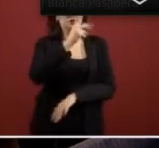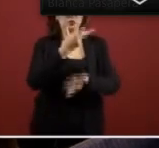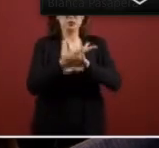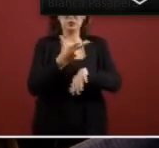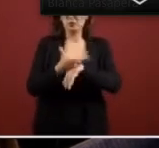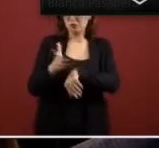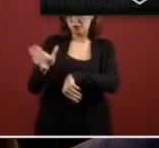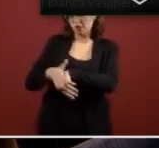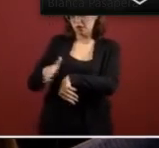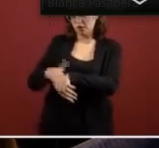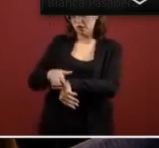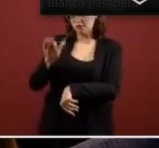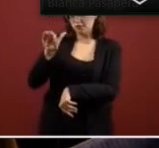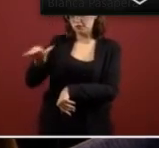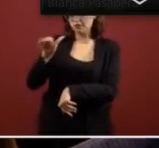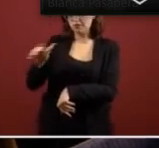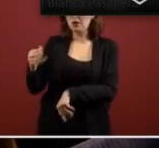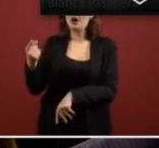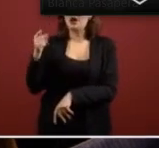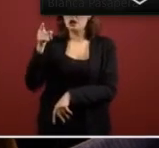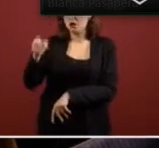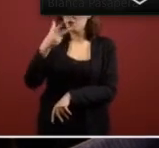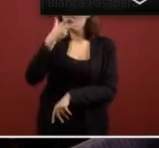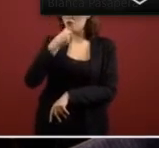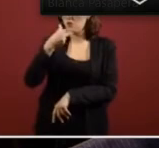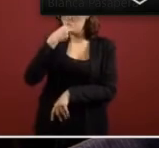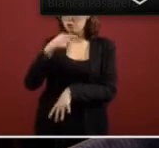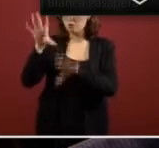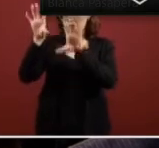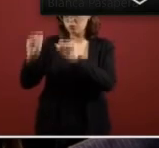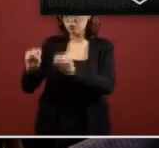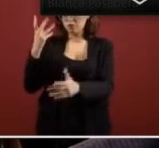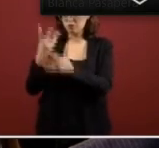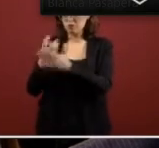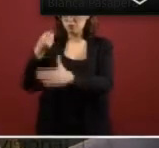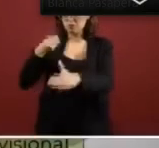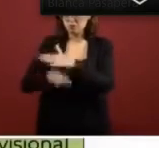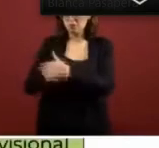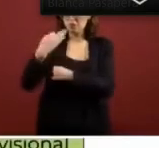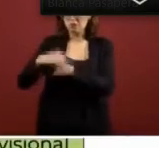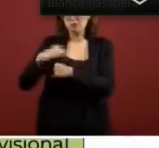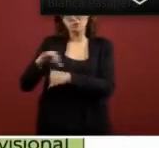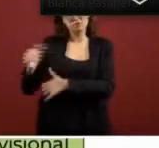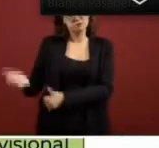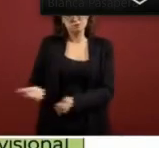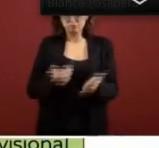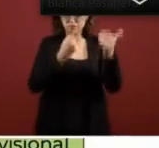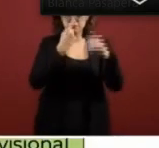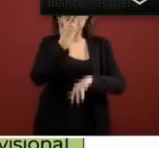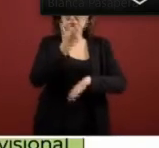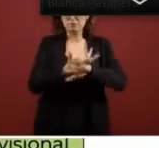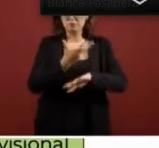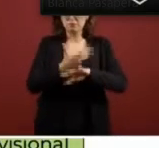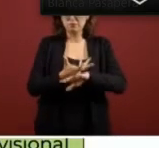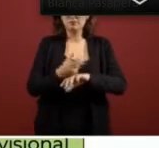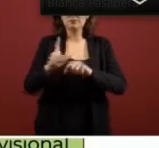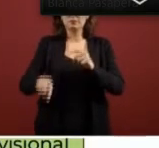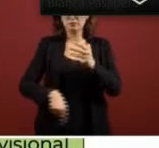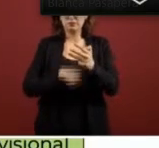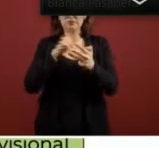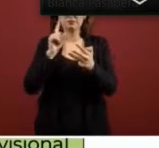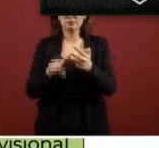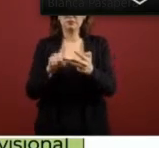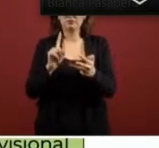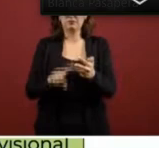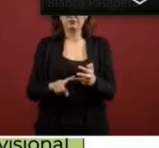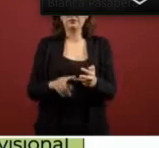solicita a México la orden de detención provisional con fines de extradición. El tercer paso es de la Fiscalía, solicita la orden a